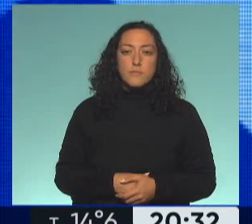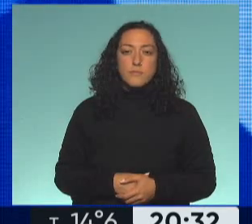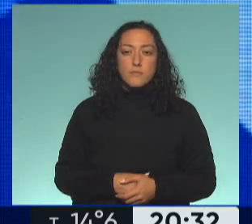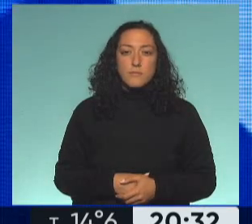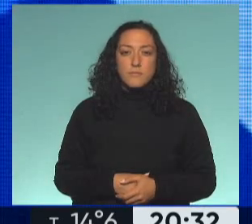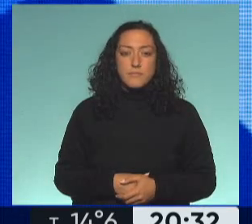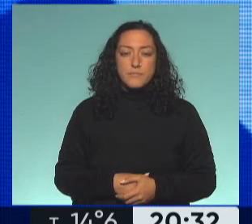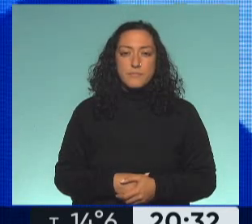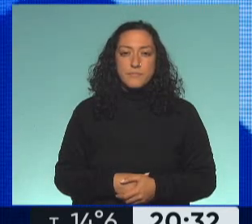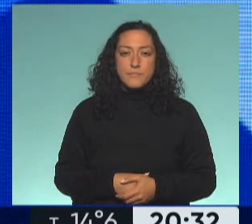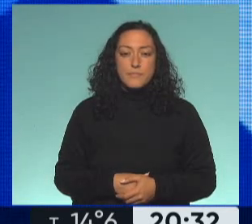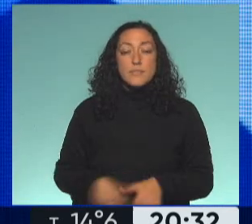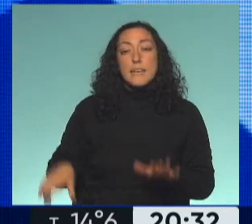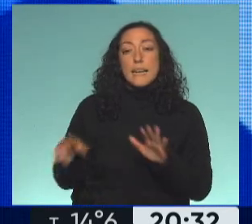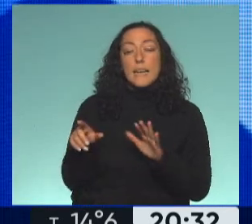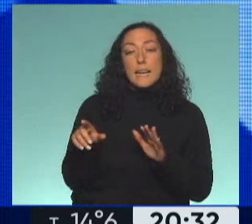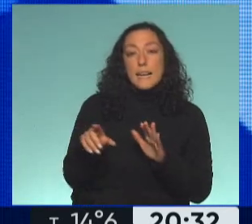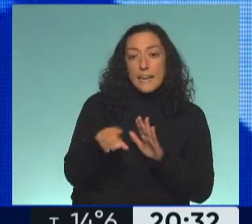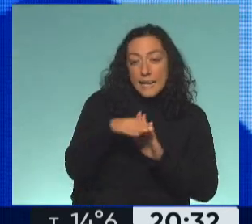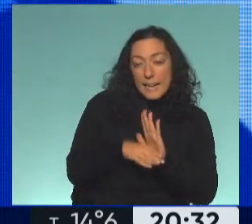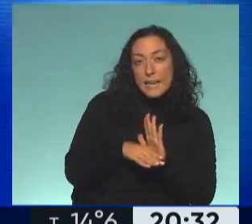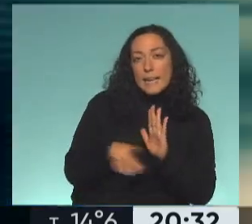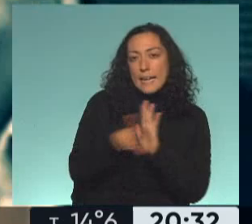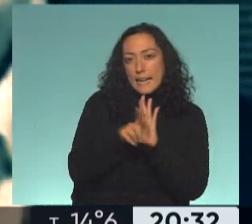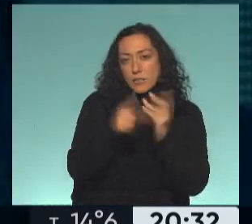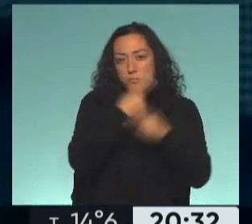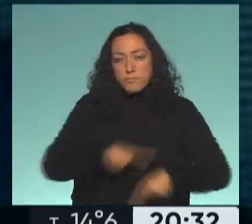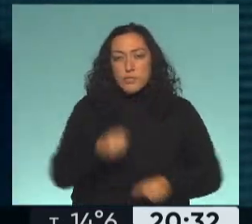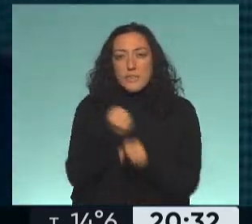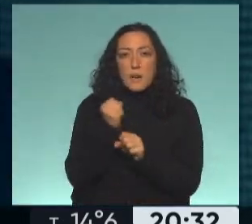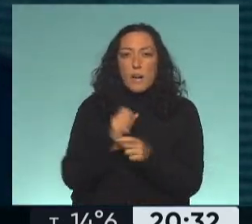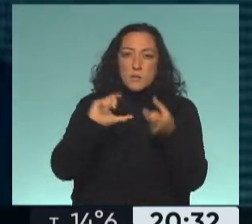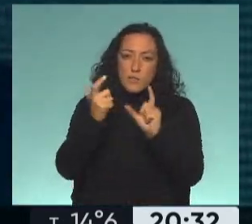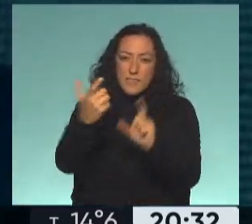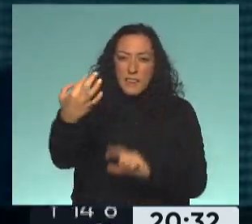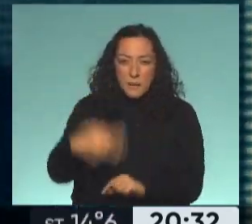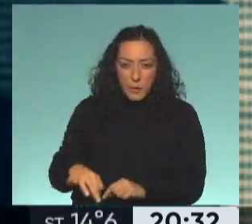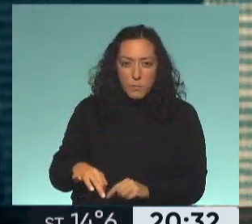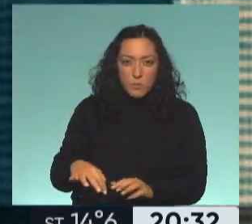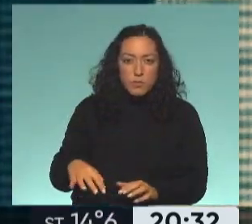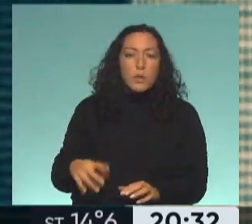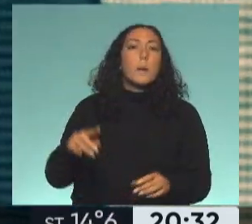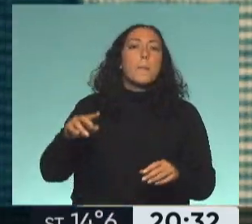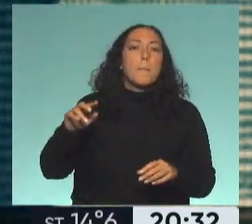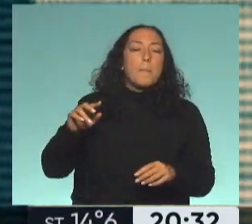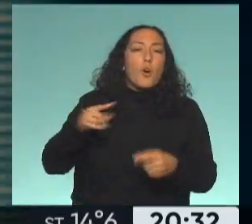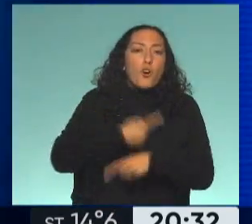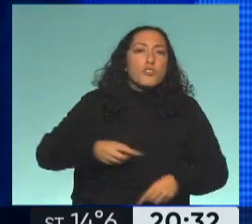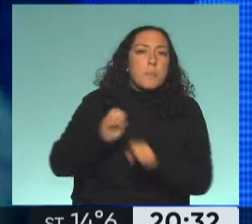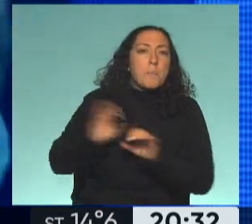Hay que actualizar la legislación laboral, digámoslo, no sigamos atados a lo políticamente